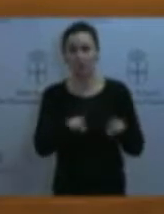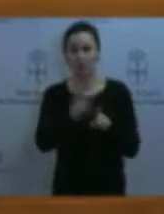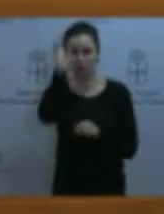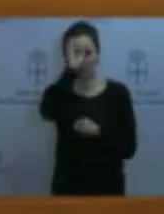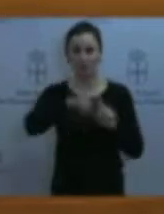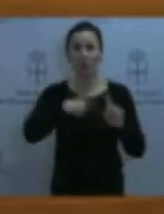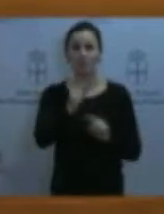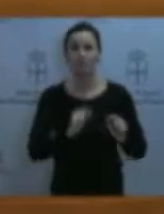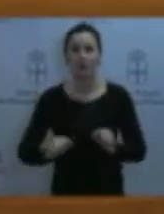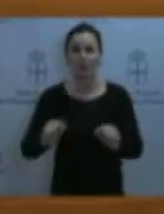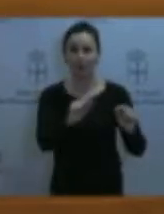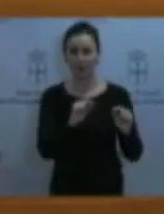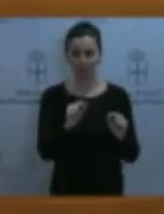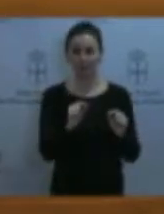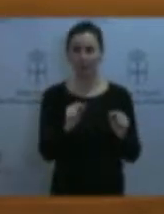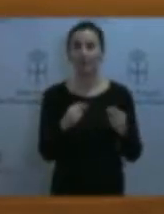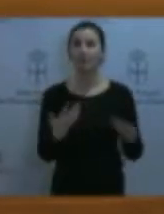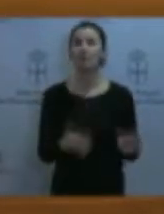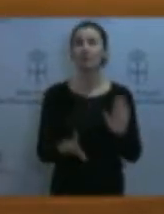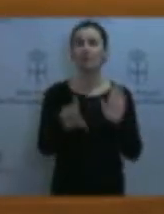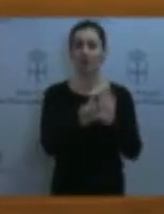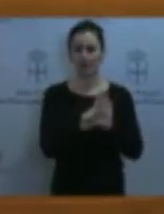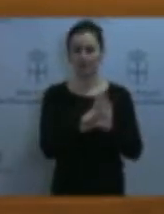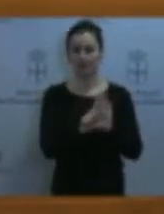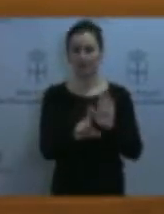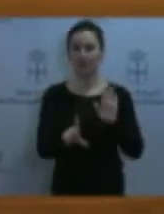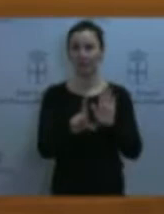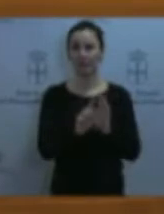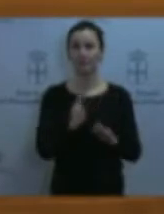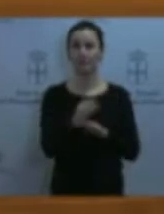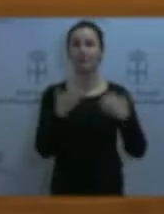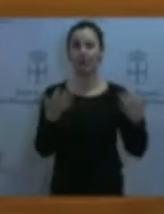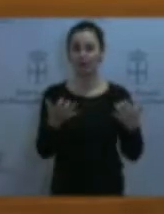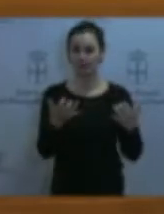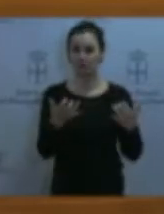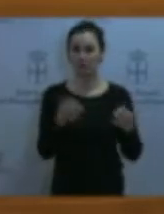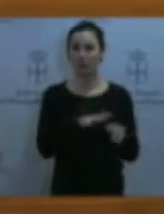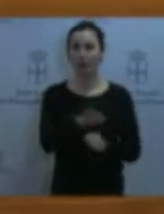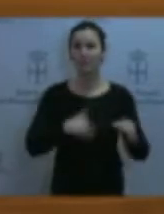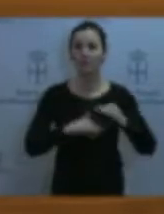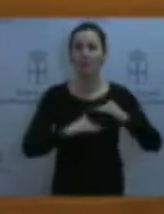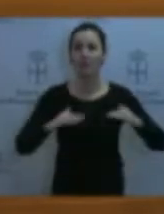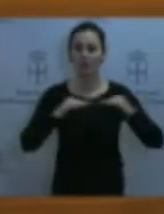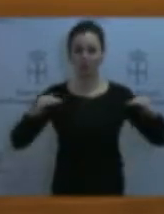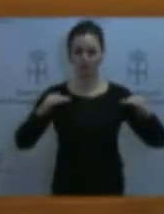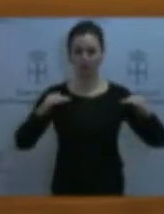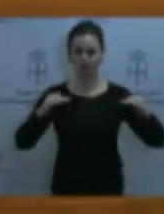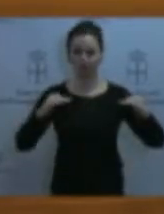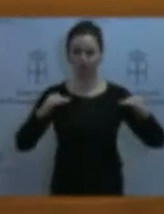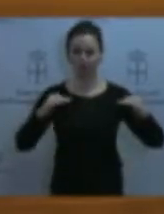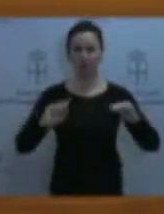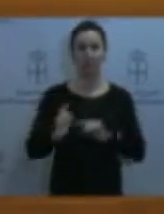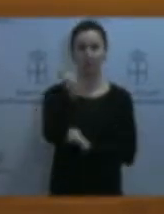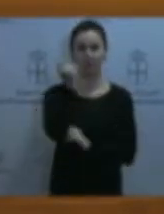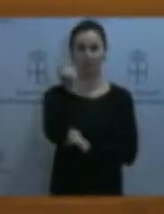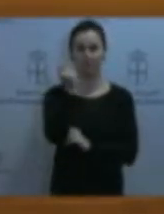sacaría este Parlamento en materia de igualdad, la única que sacaríamos en este periodo legislativo. Porque el plan de igualdad